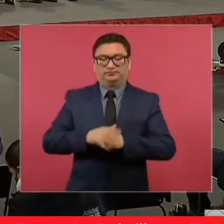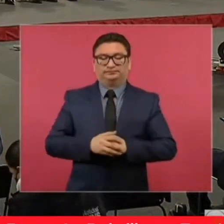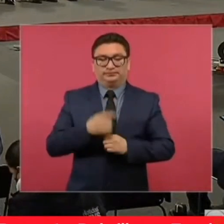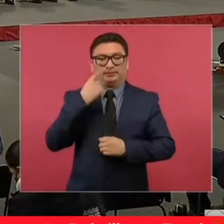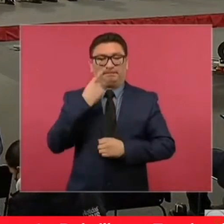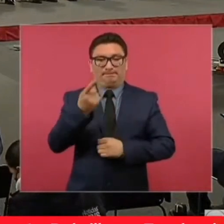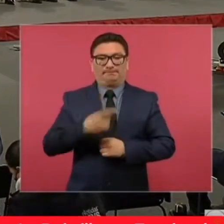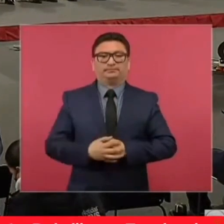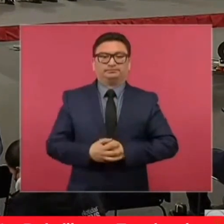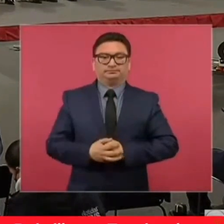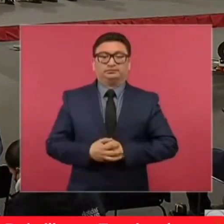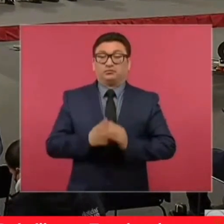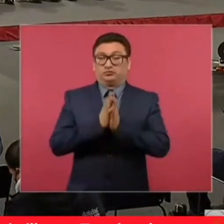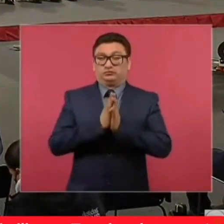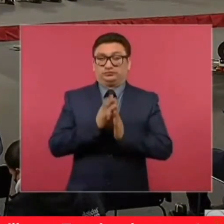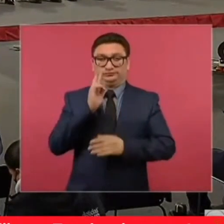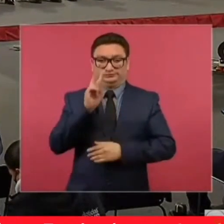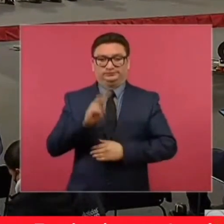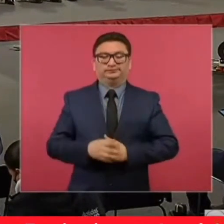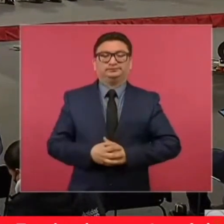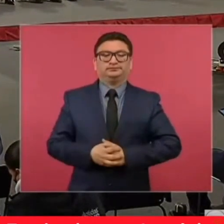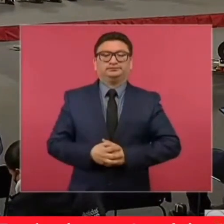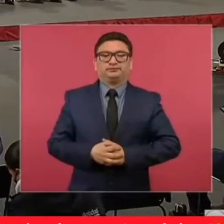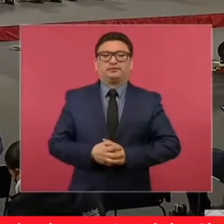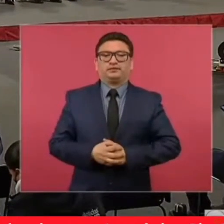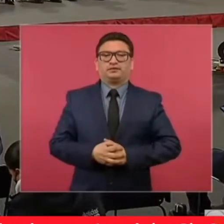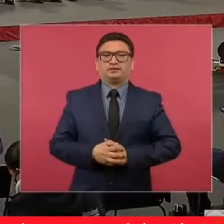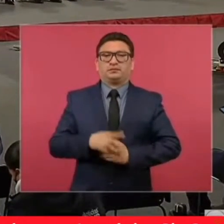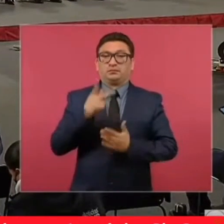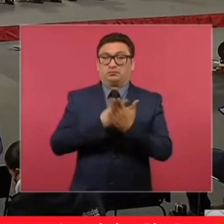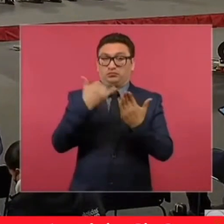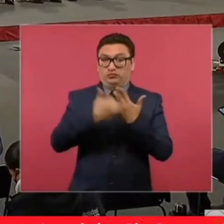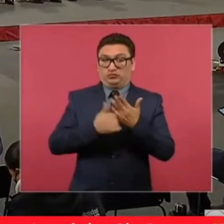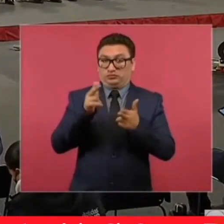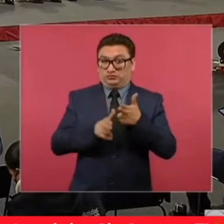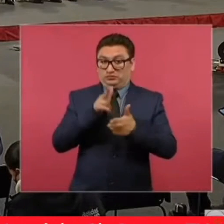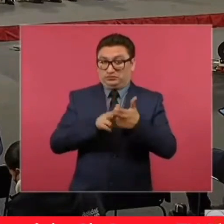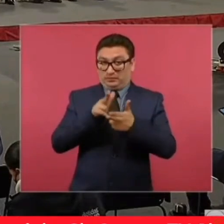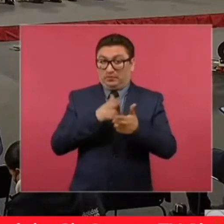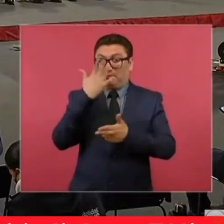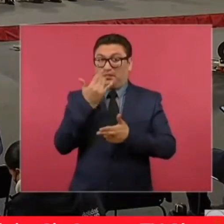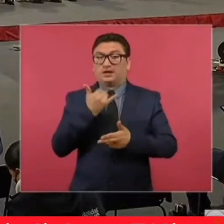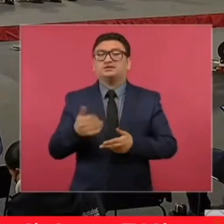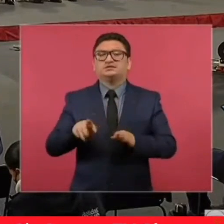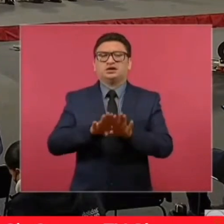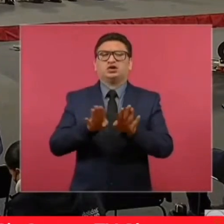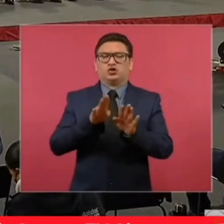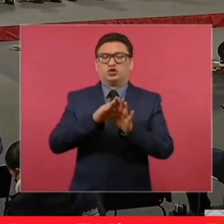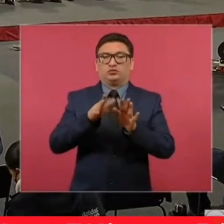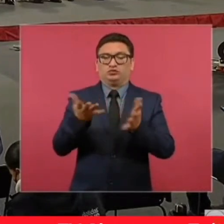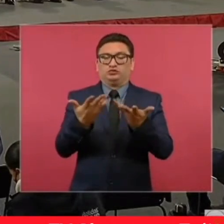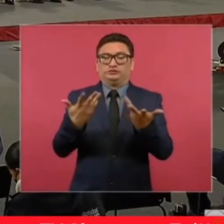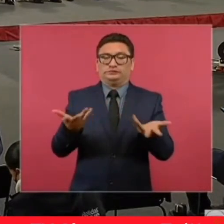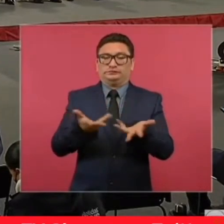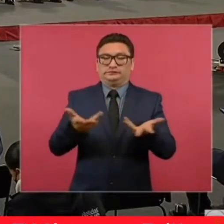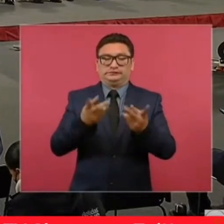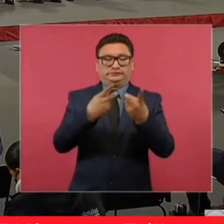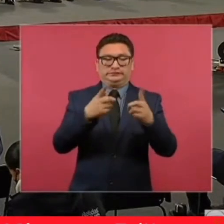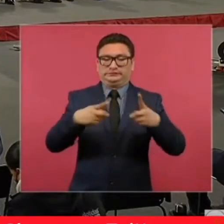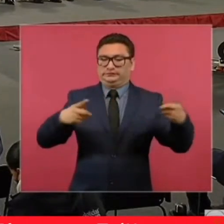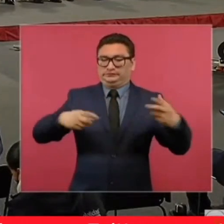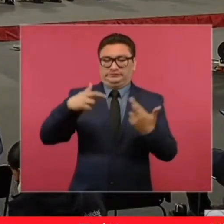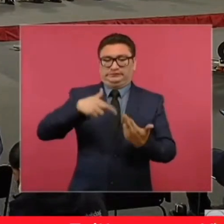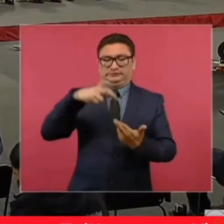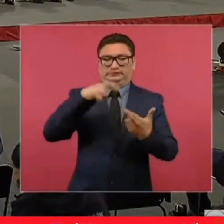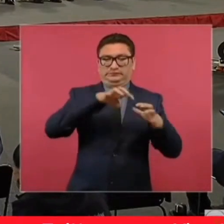La siguiente lámina, por favor. Por supuesto que el proyecto Tren Maya se constituye un detonador de desarrollo regional de